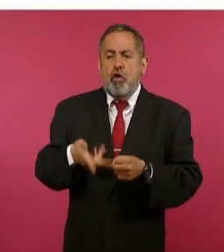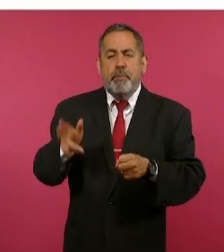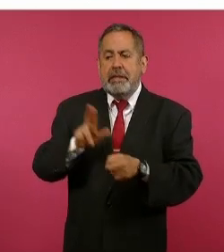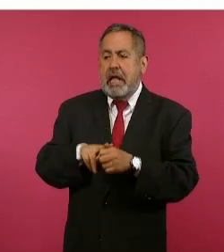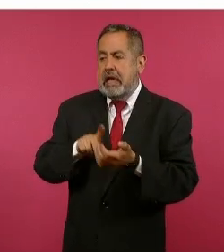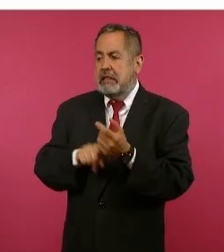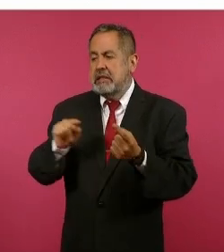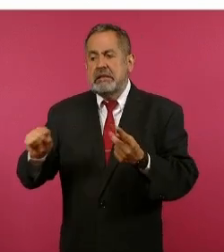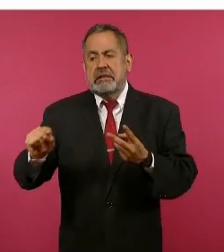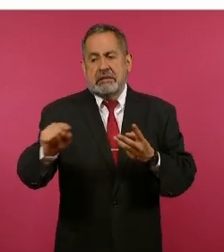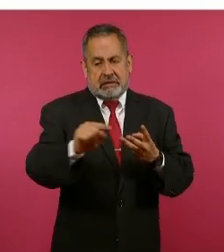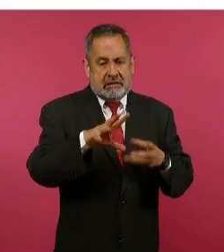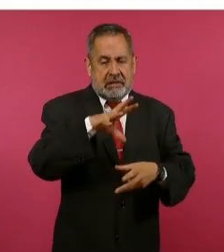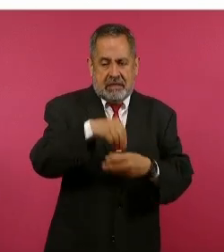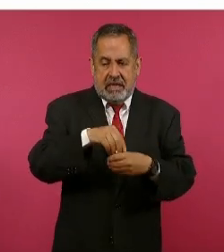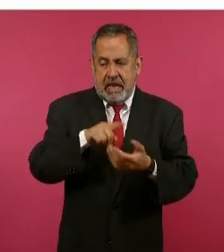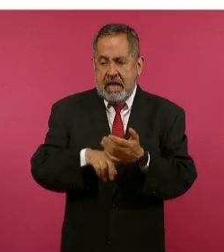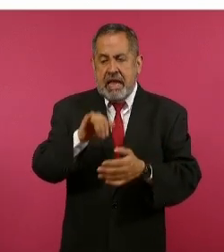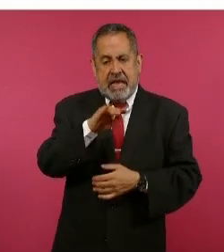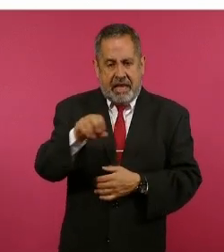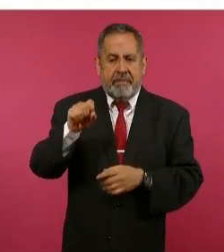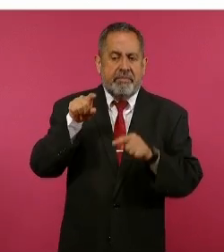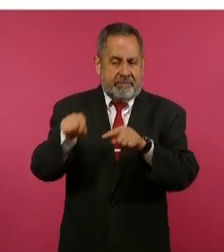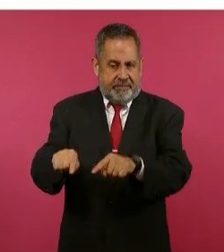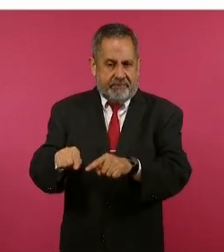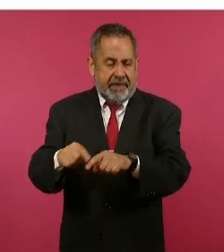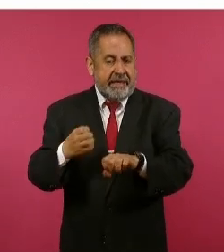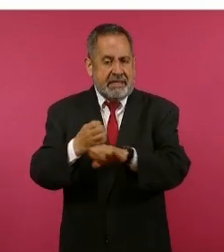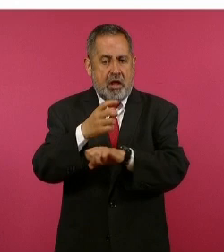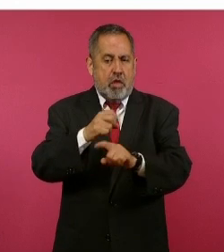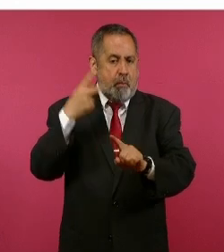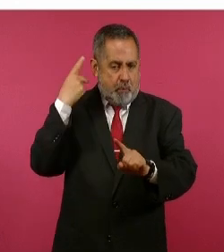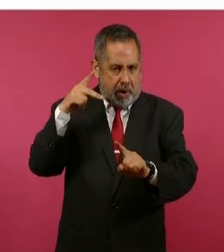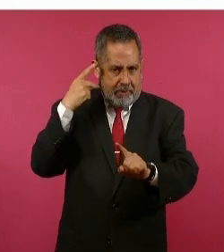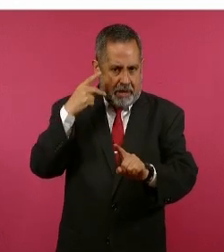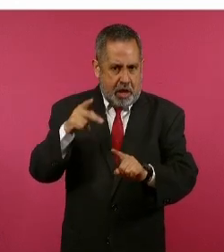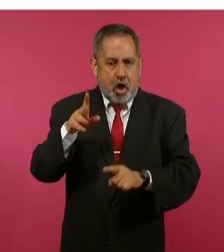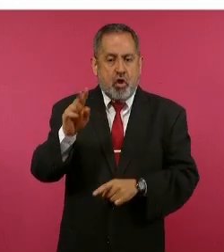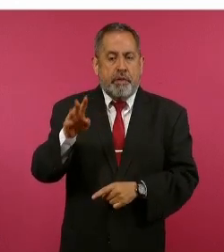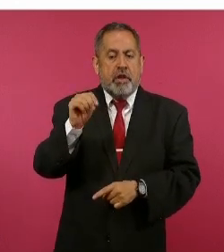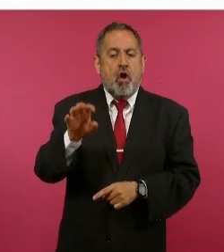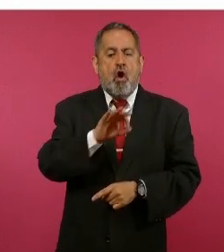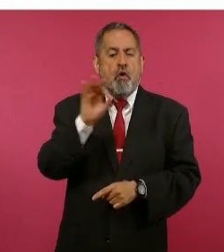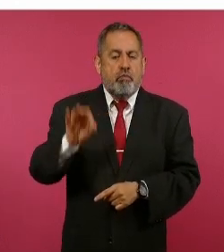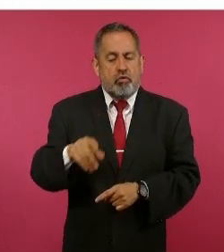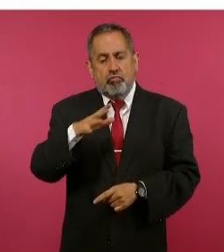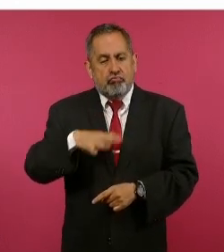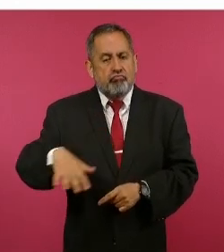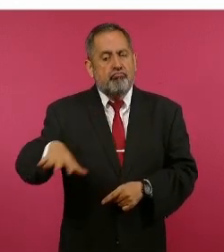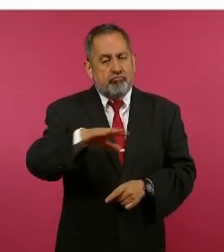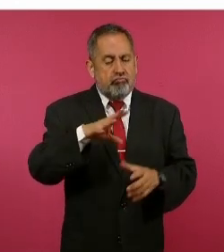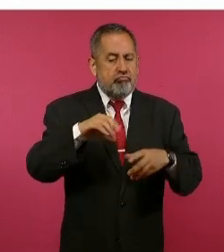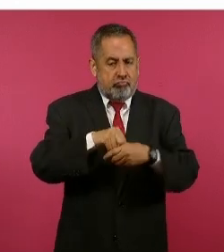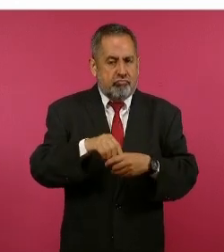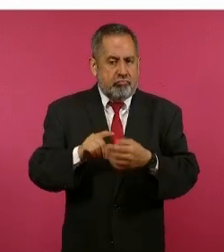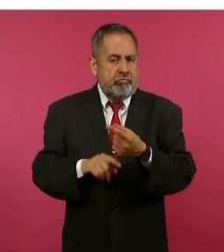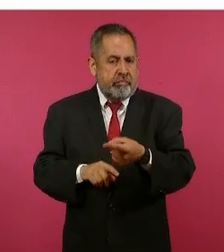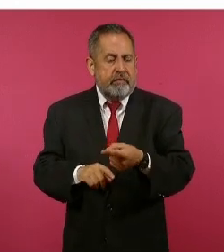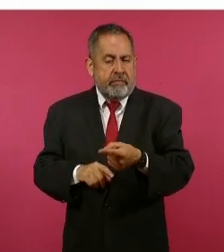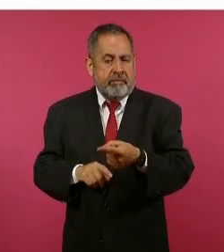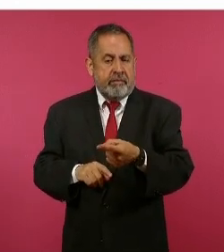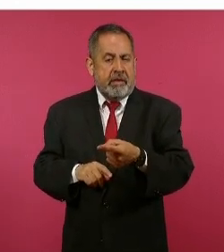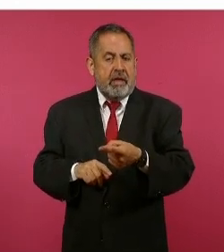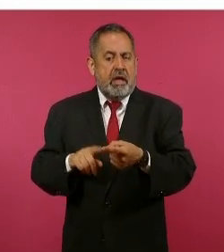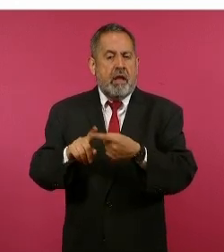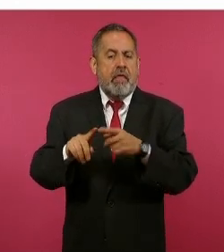básicos y comunitarios del IMSS Bienestar ya en el Estado de Puebla. 99% de las asambleas de la clínica es nuestra ya se han realizado en